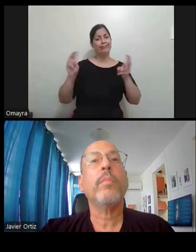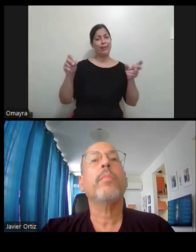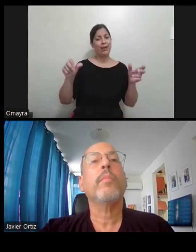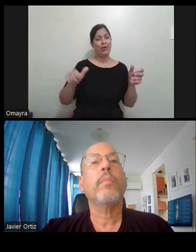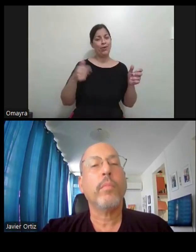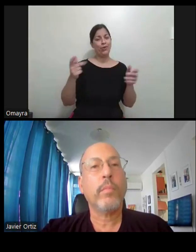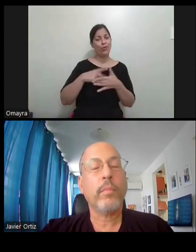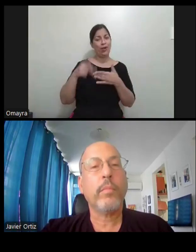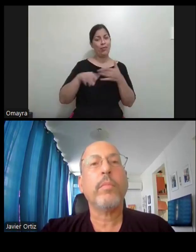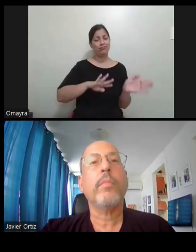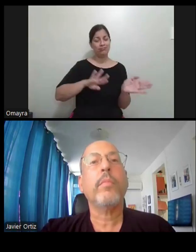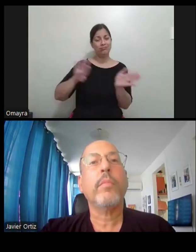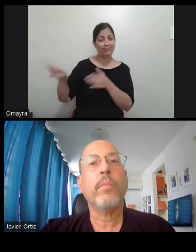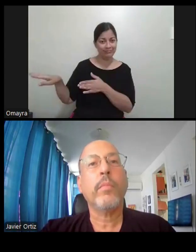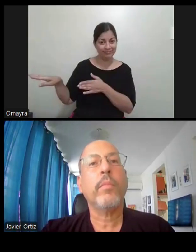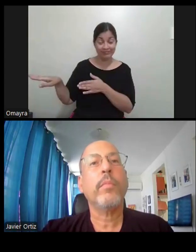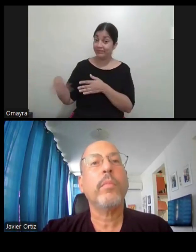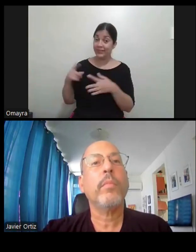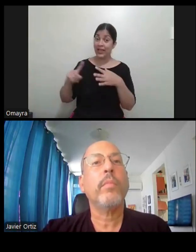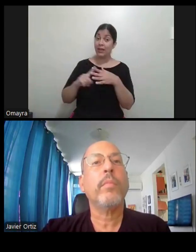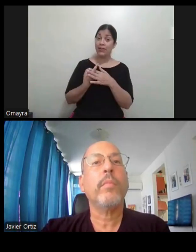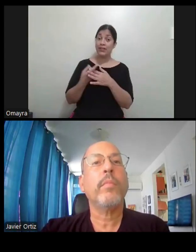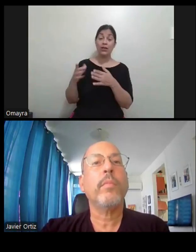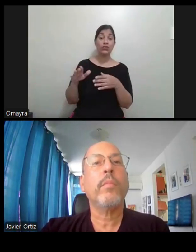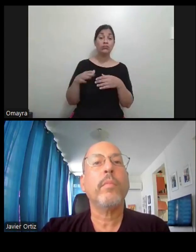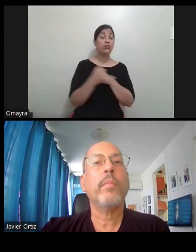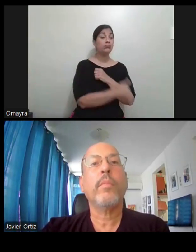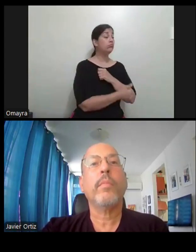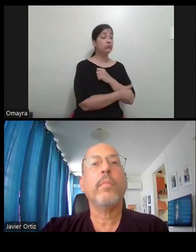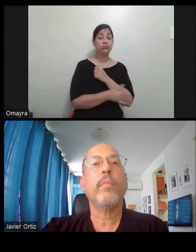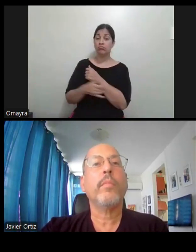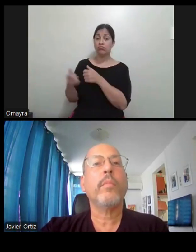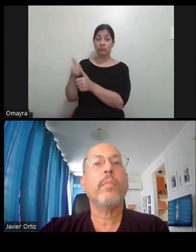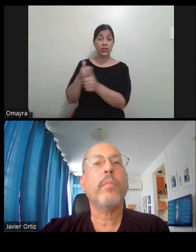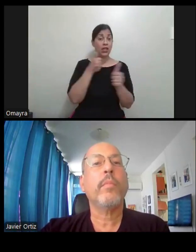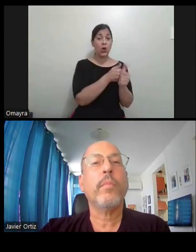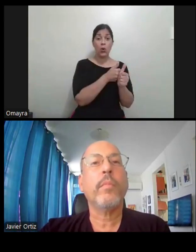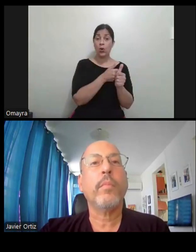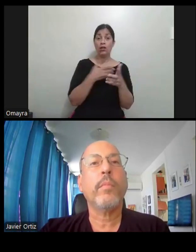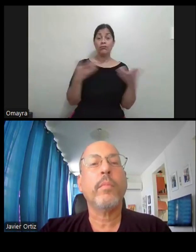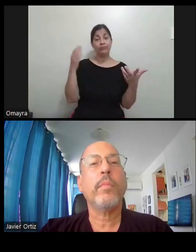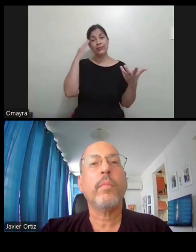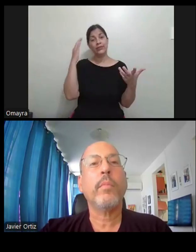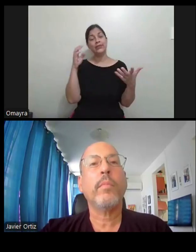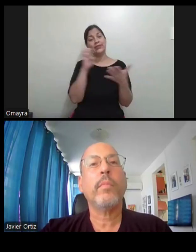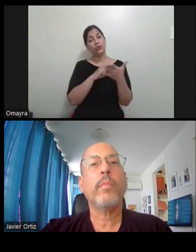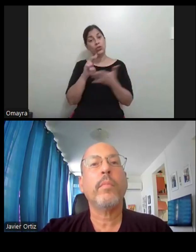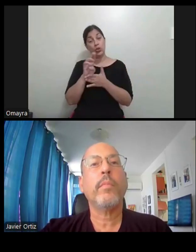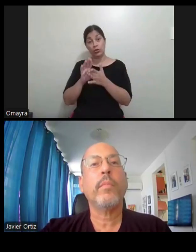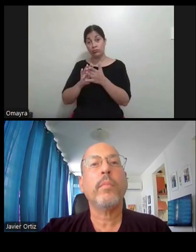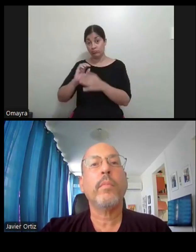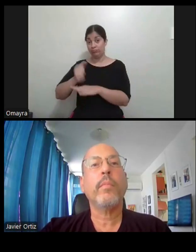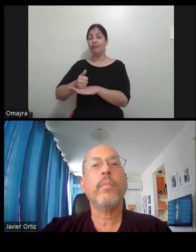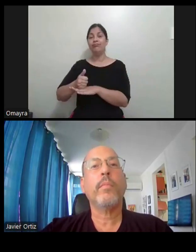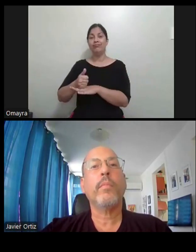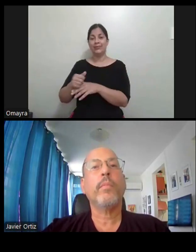nivel político, y empezaron las naciones a cada una a hablar para su lado, y Estados Unidos genera el American Sign